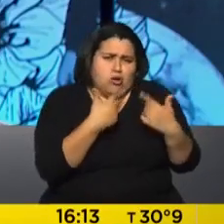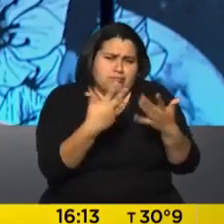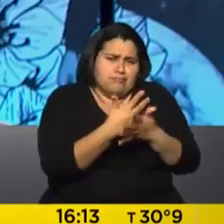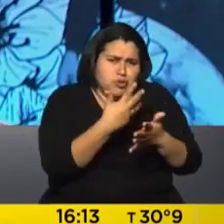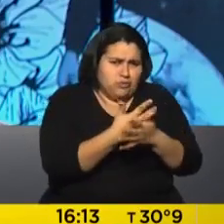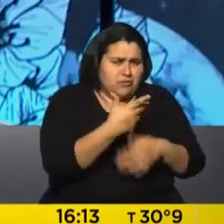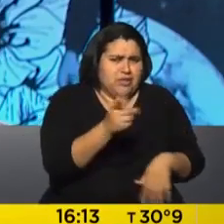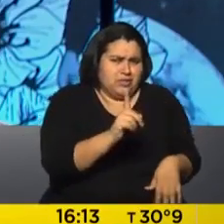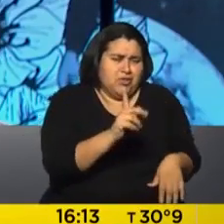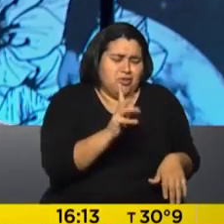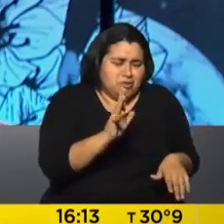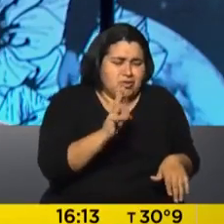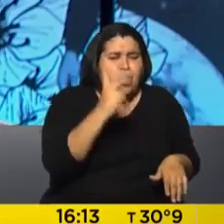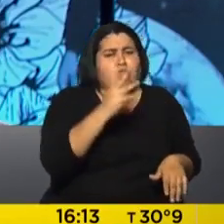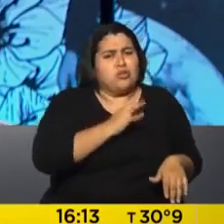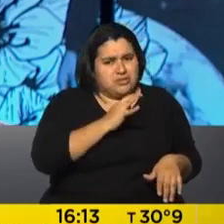2 años